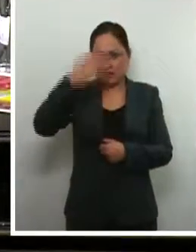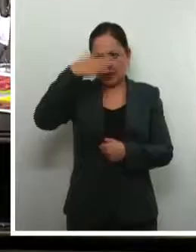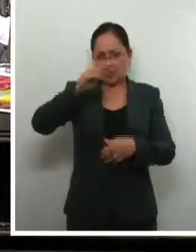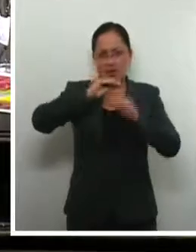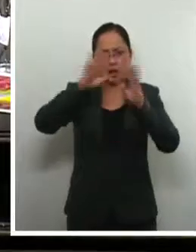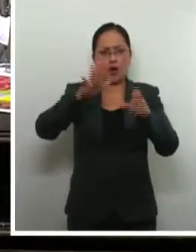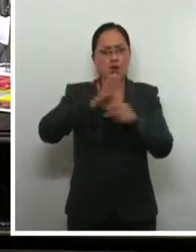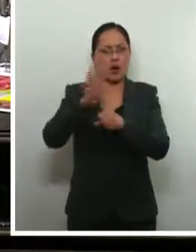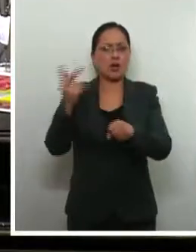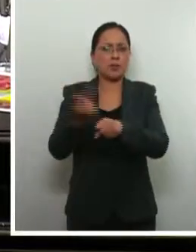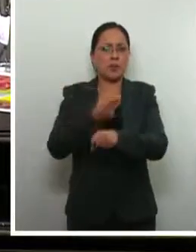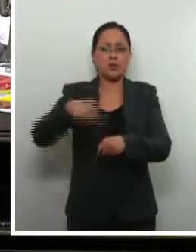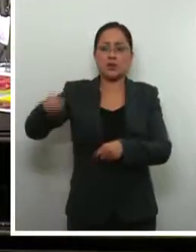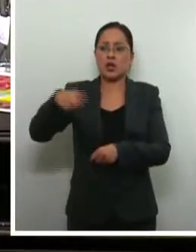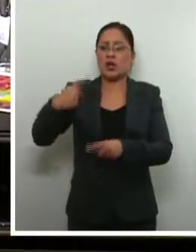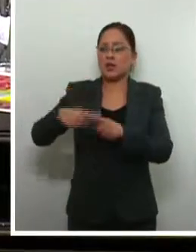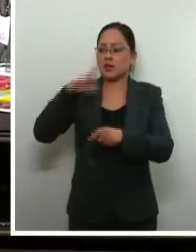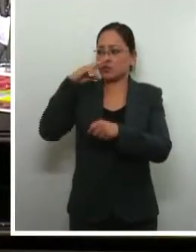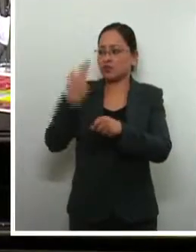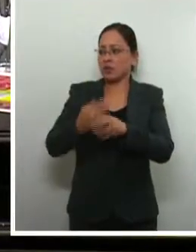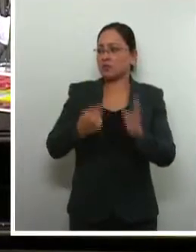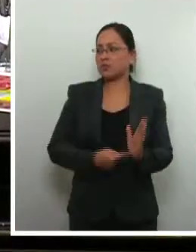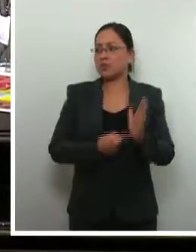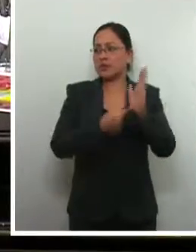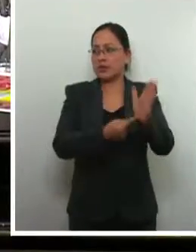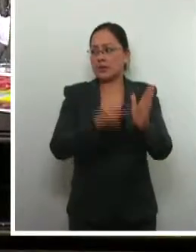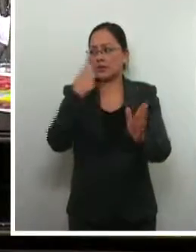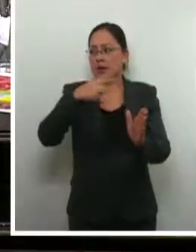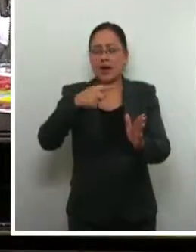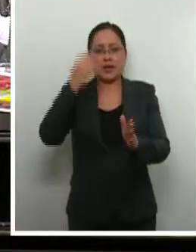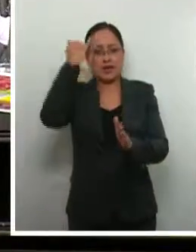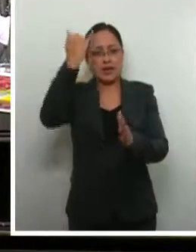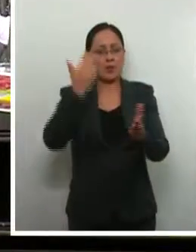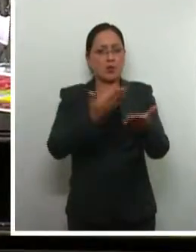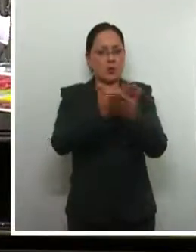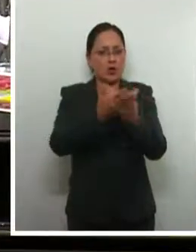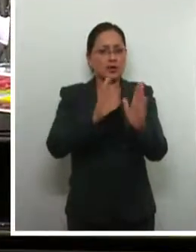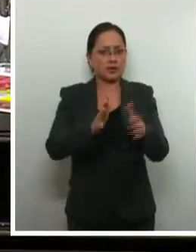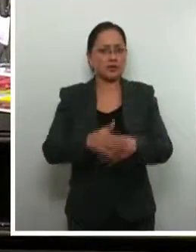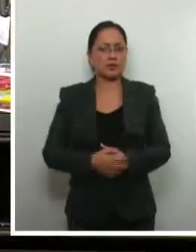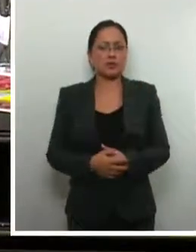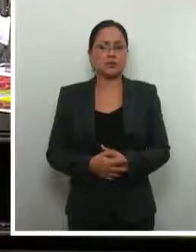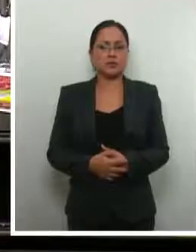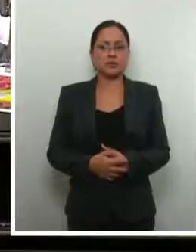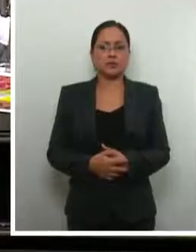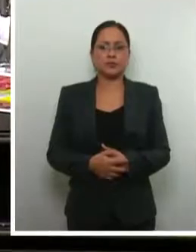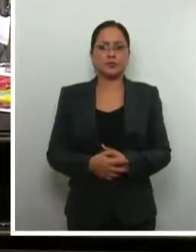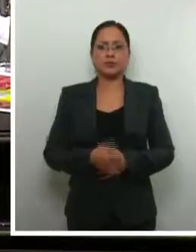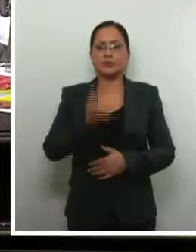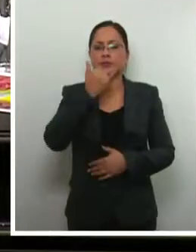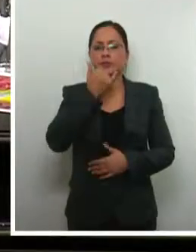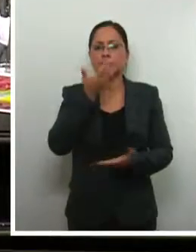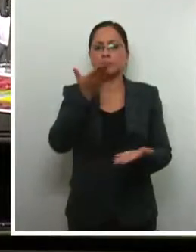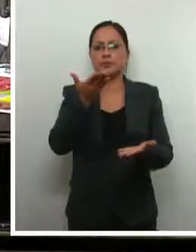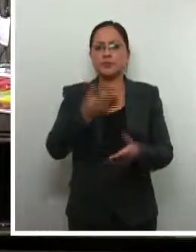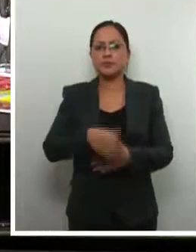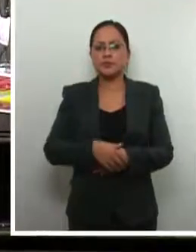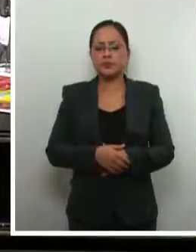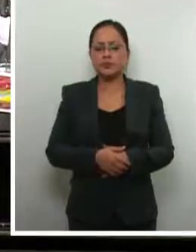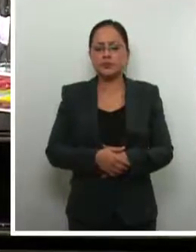claro quienes han sido los promotores de la iniciativa. Sí. ¿Perdón?